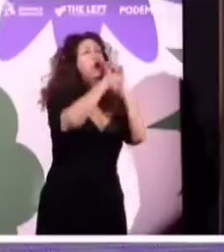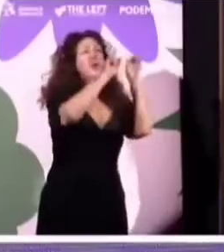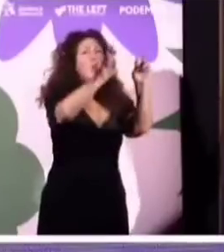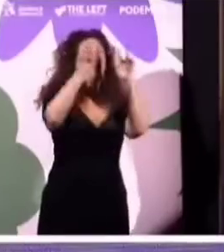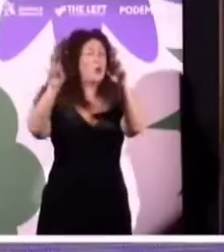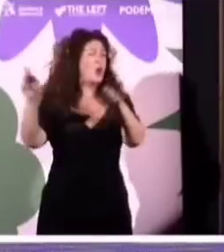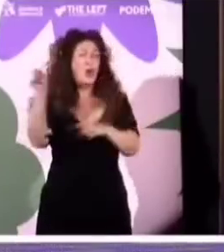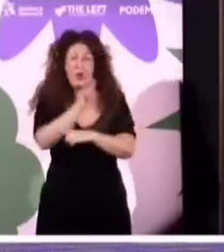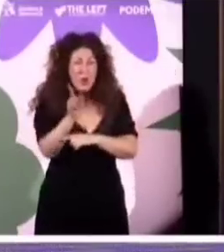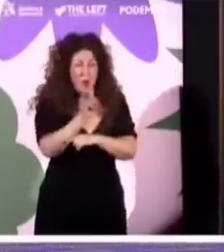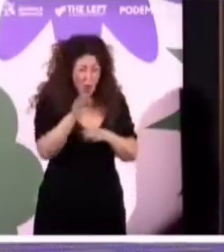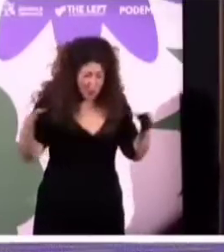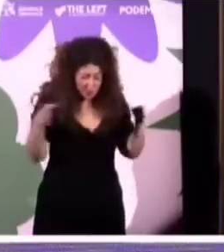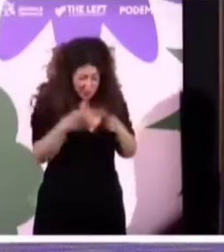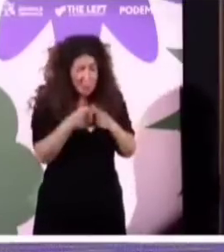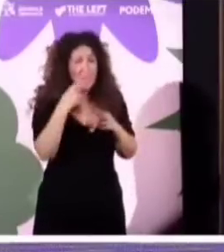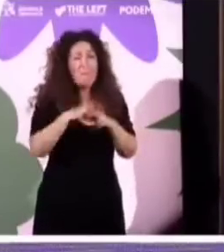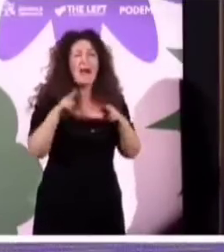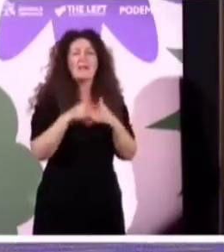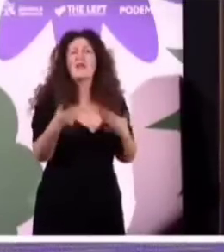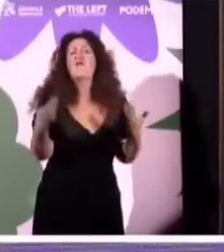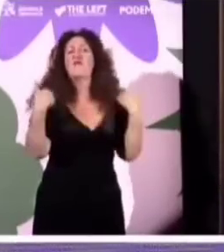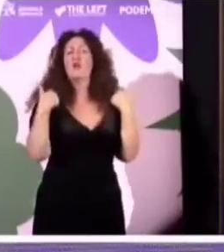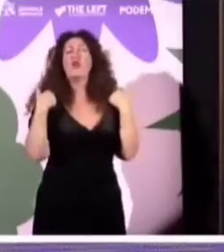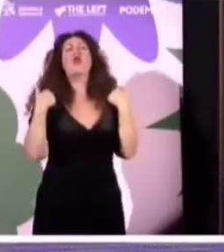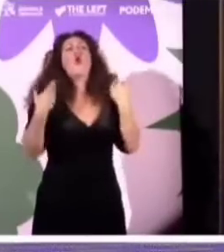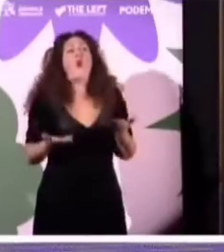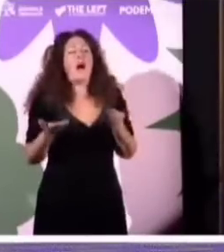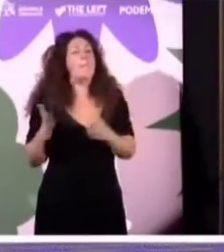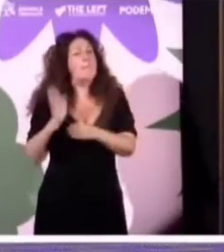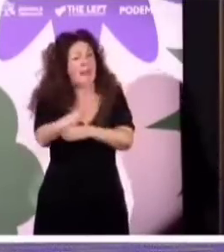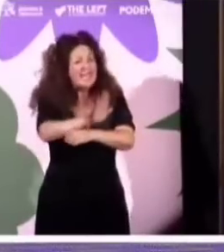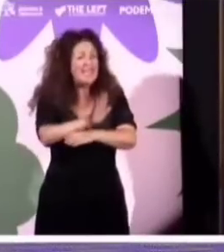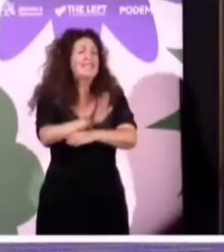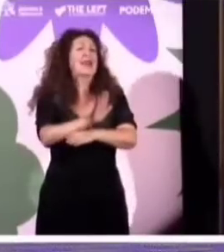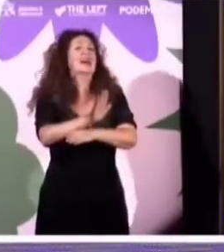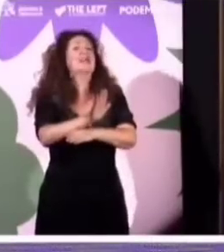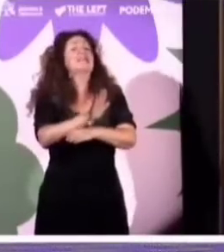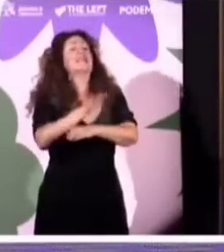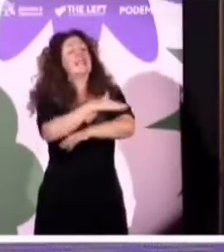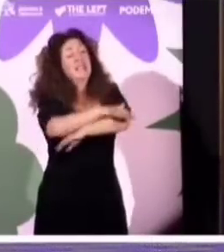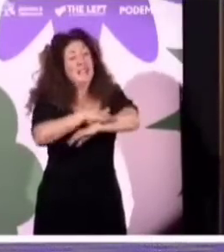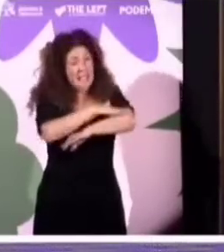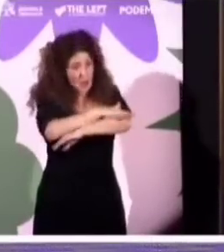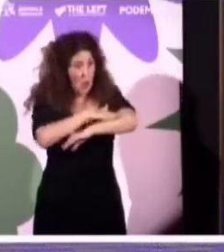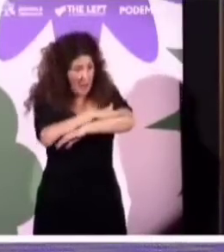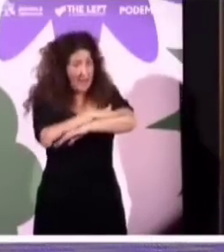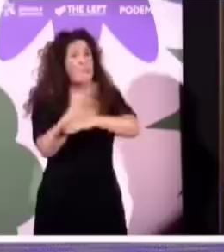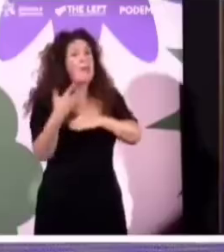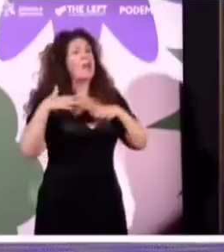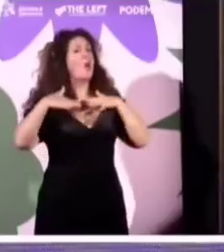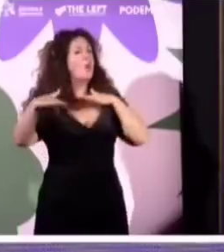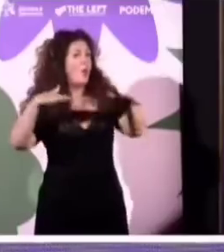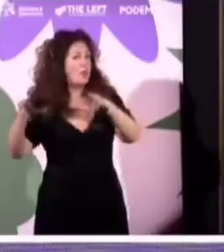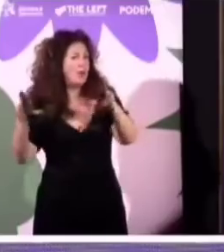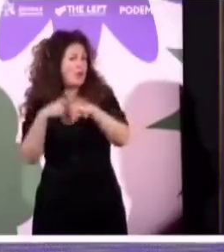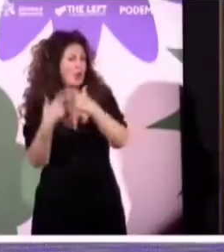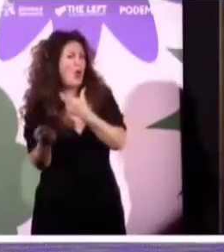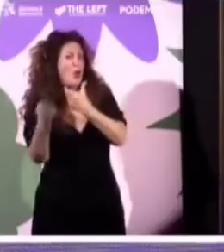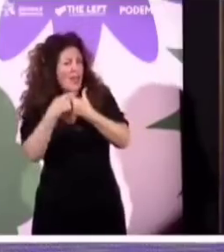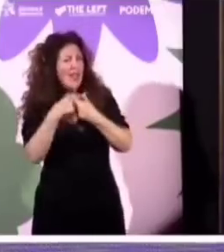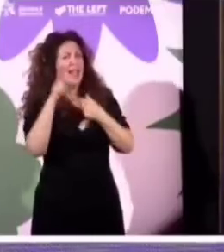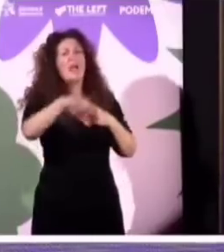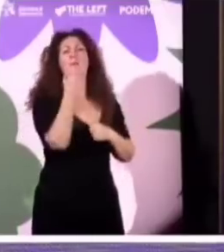de los partidos es muy concreta, presentarse a las elecciones y gobernar, pero que hacen falta movimientos sociales, que hace falta poder